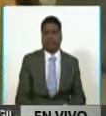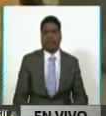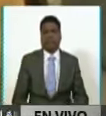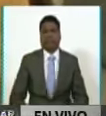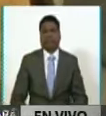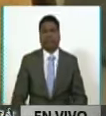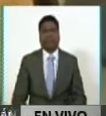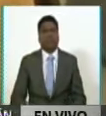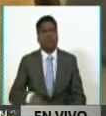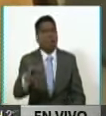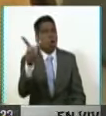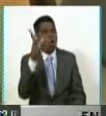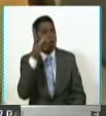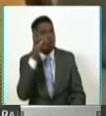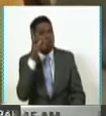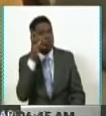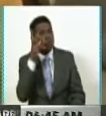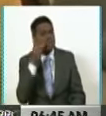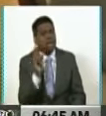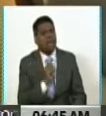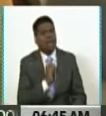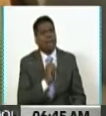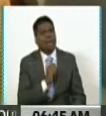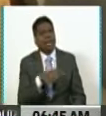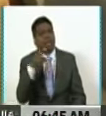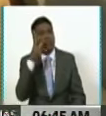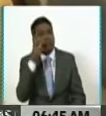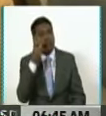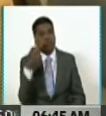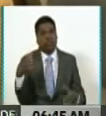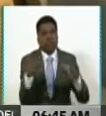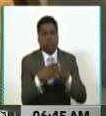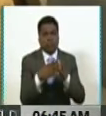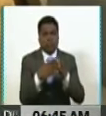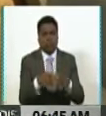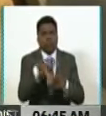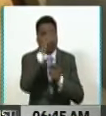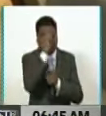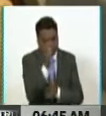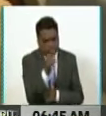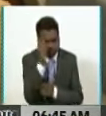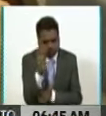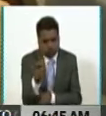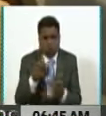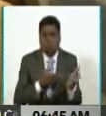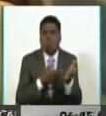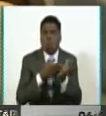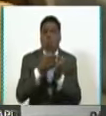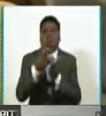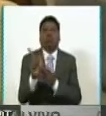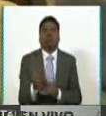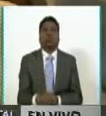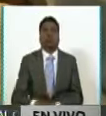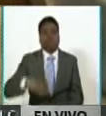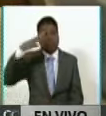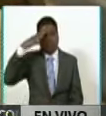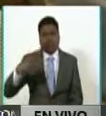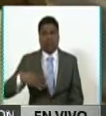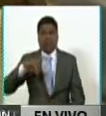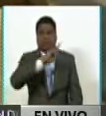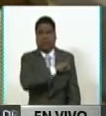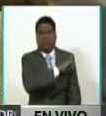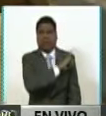Lo escuchaban entonces, la Fuerza Armada Nacional Bolivariana le rinde los honores correspondientes al general del pueblo Ezequiel